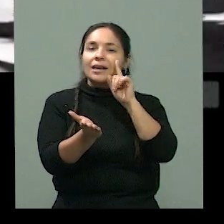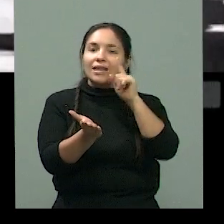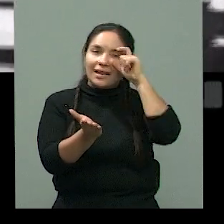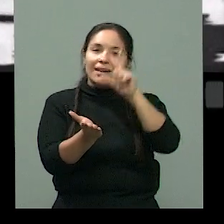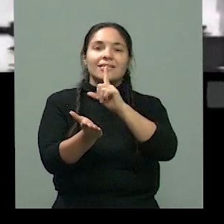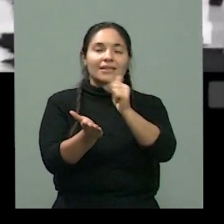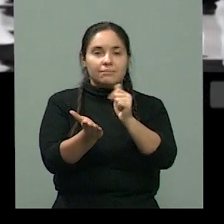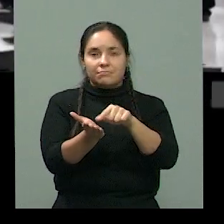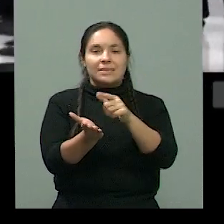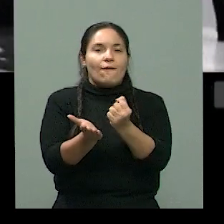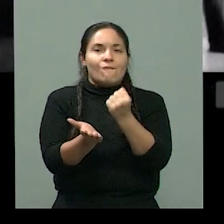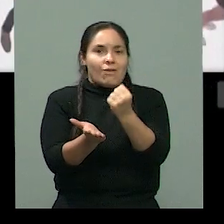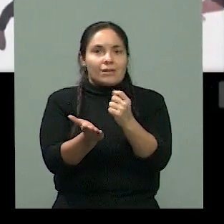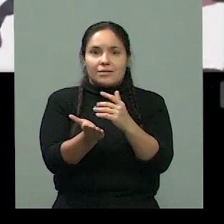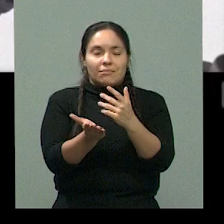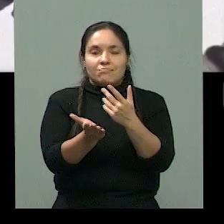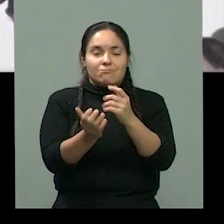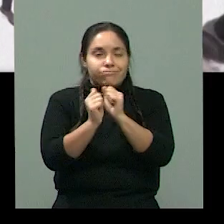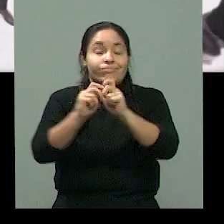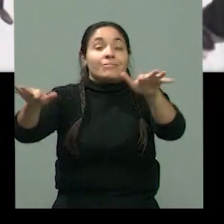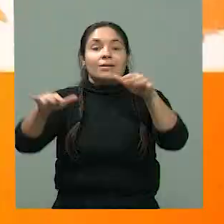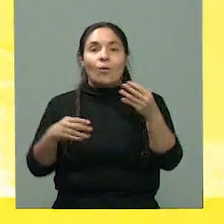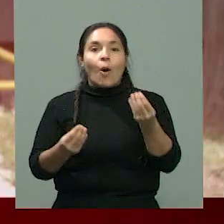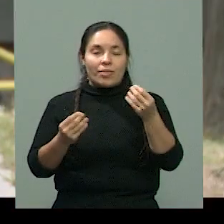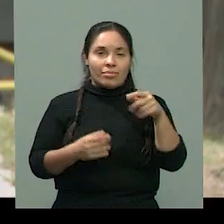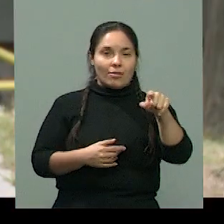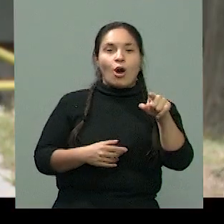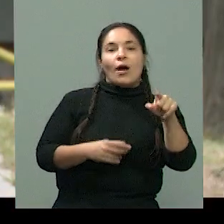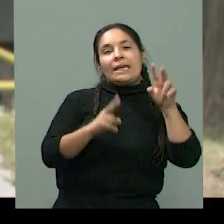fue cuando con el kirchnerismo versus